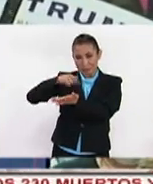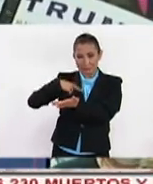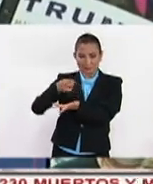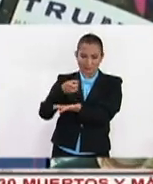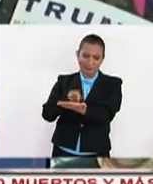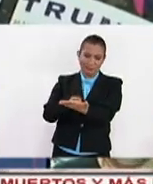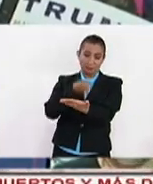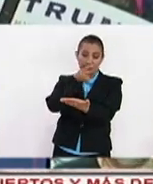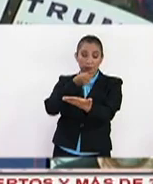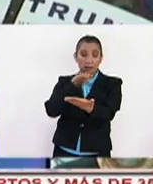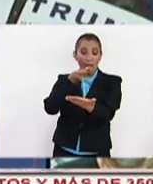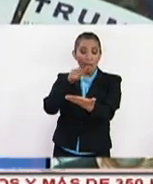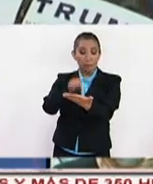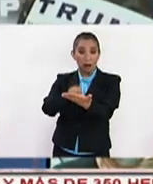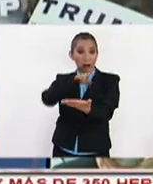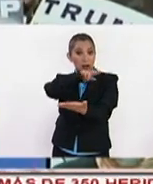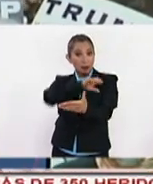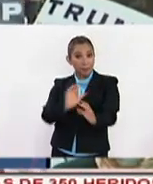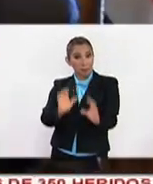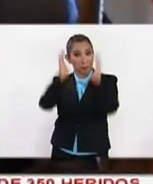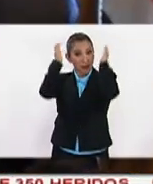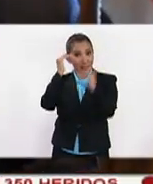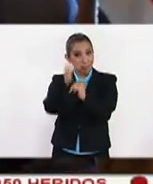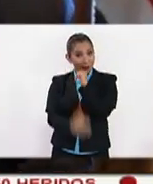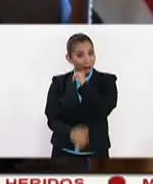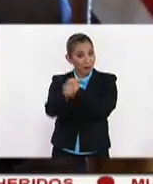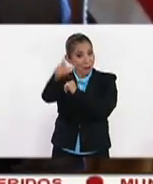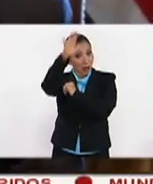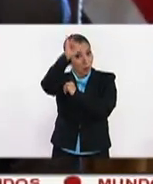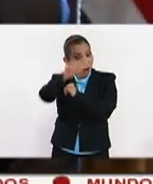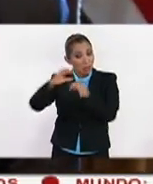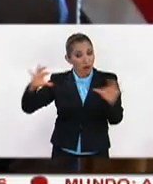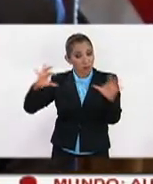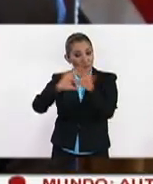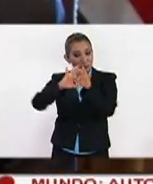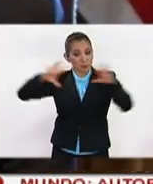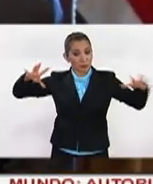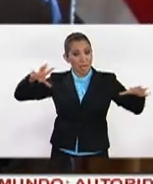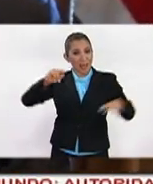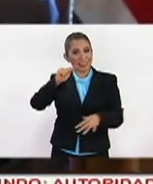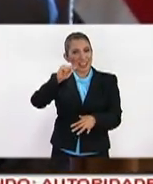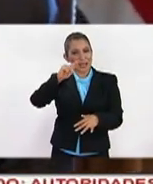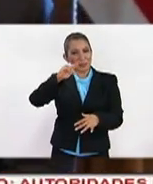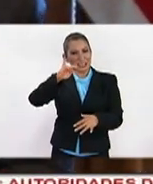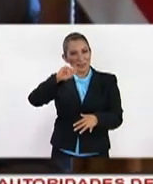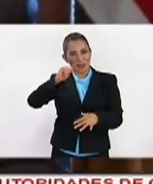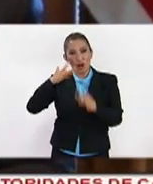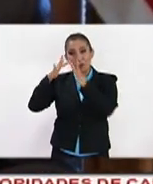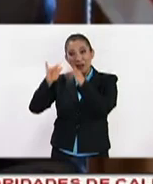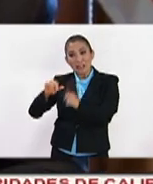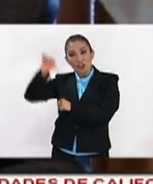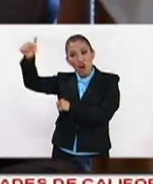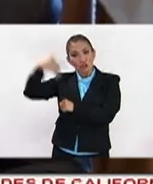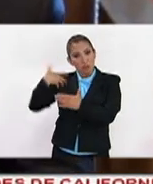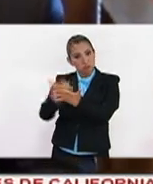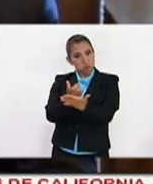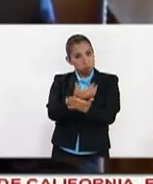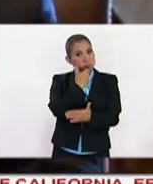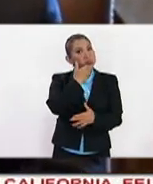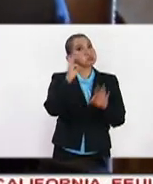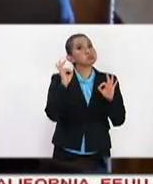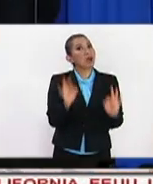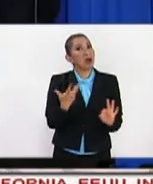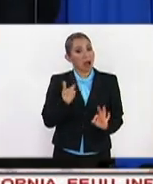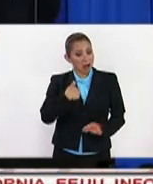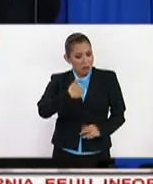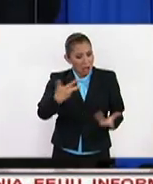debería haber mencionado su rápida finalización del Acuerdo de Asociación Transpacífico, del Acuerdo de París y de otros logros, según él, que